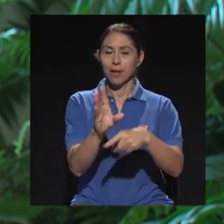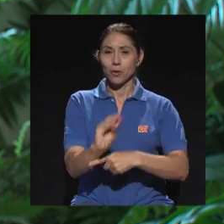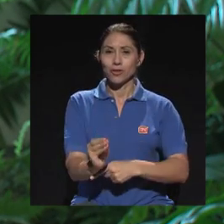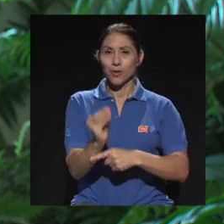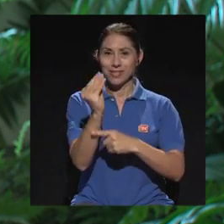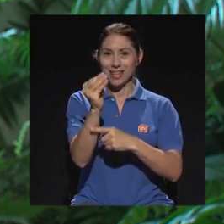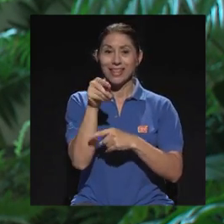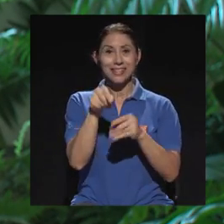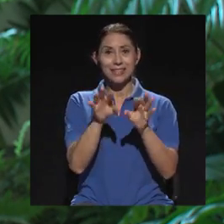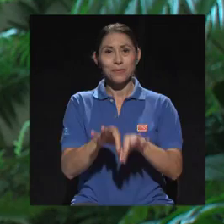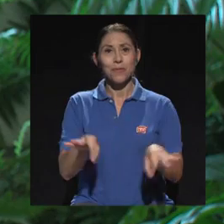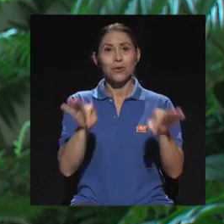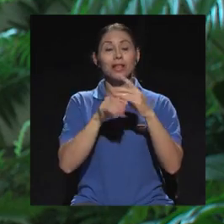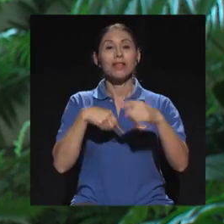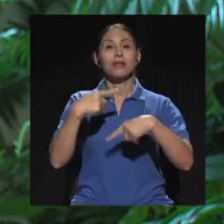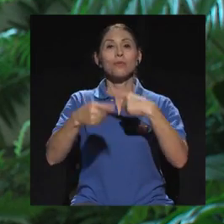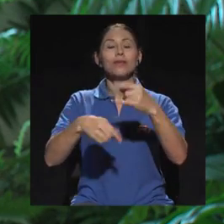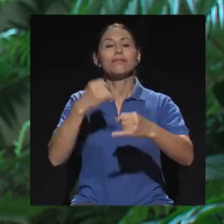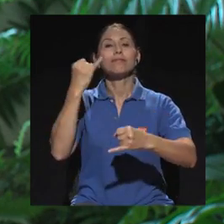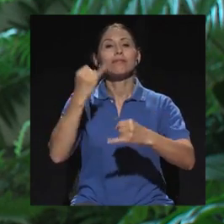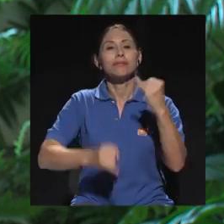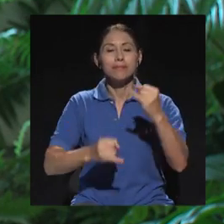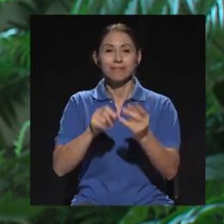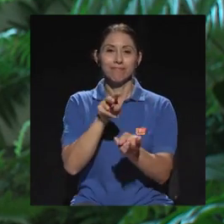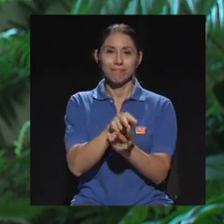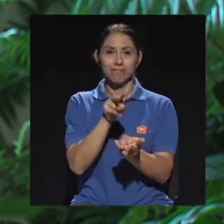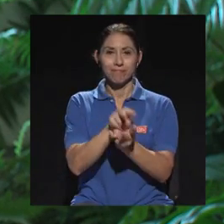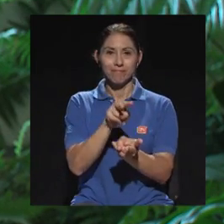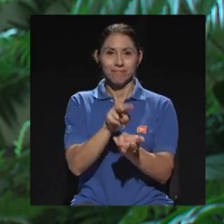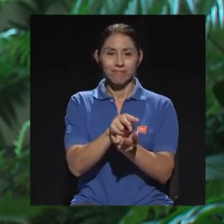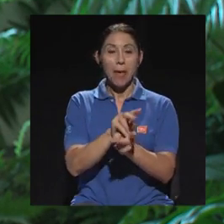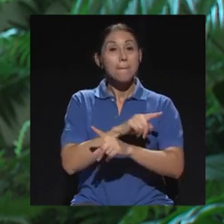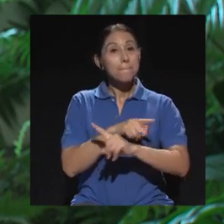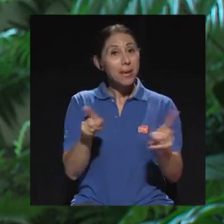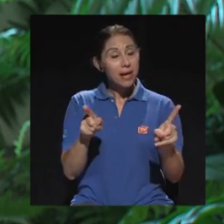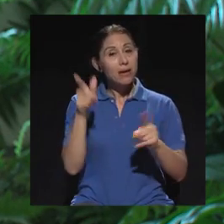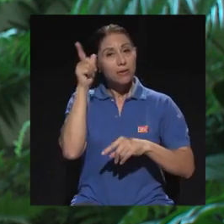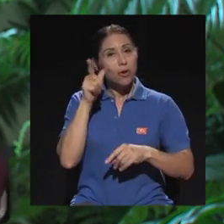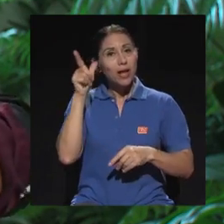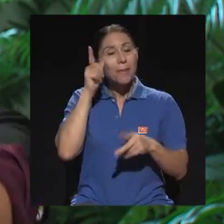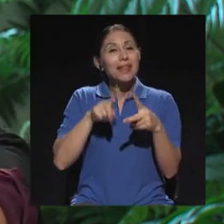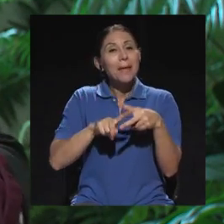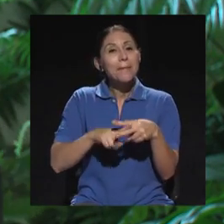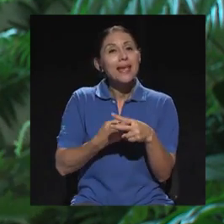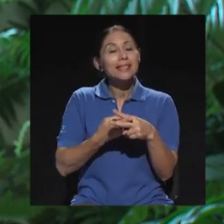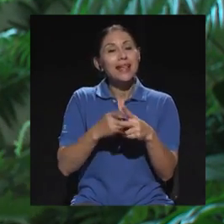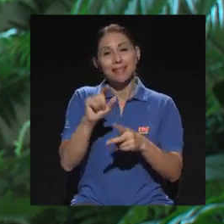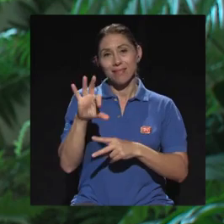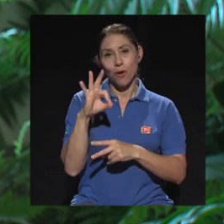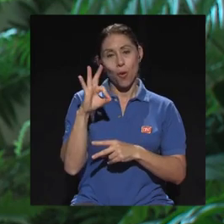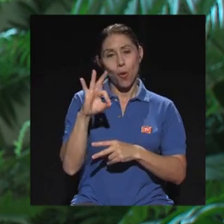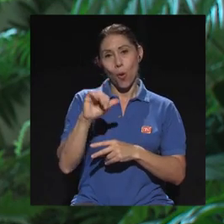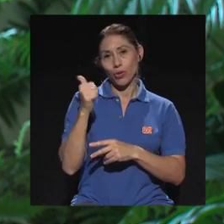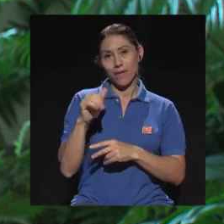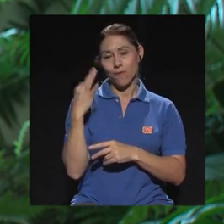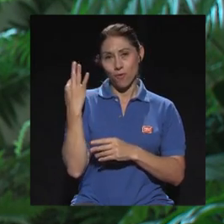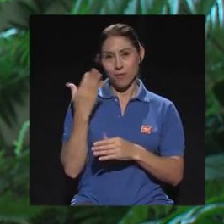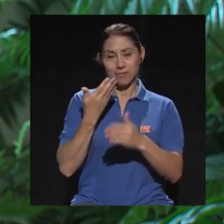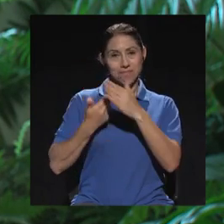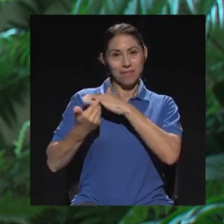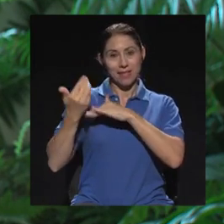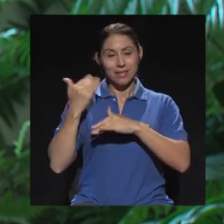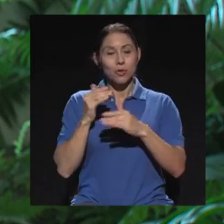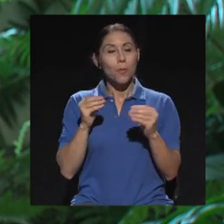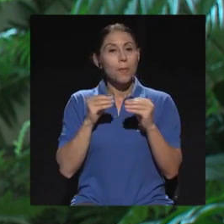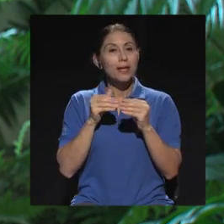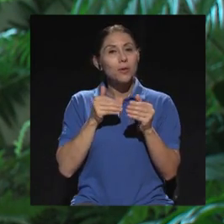los adolescentes que culminan en las relaciones coitales, ¿verdad? Pero que obviamente empiezan con otras manifestaciones que